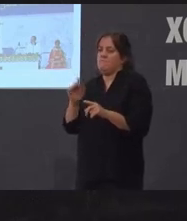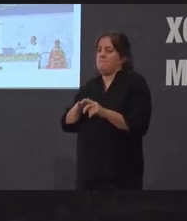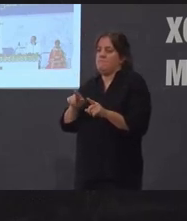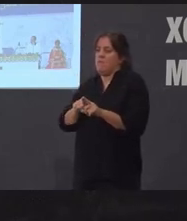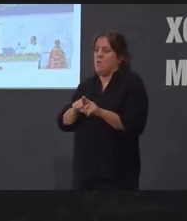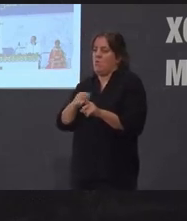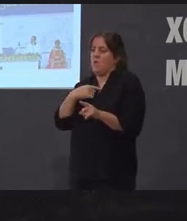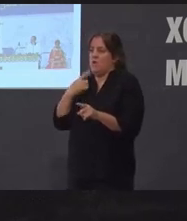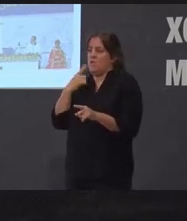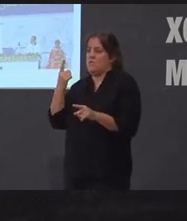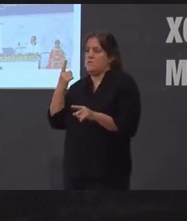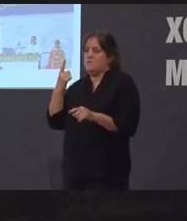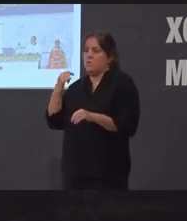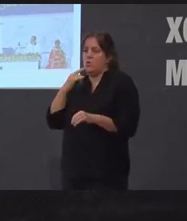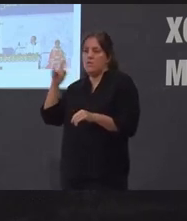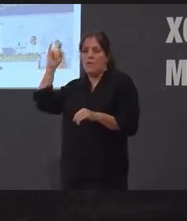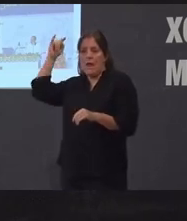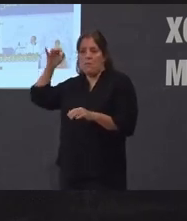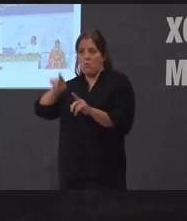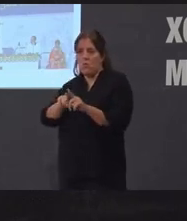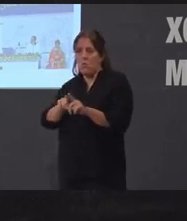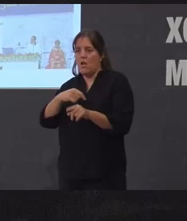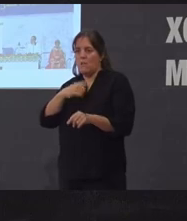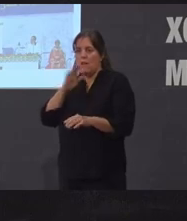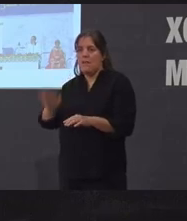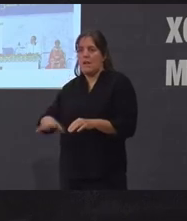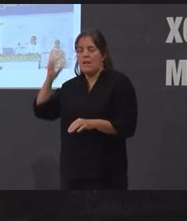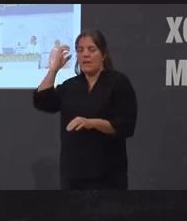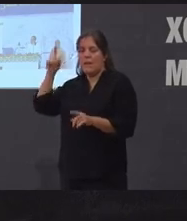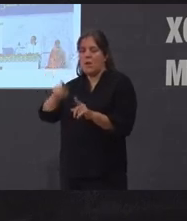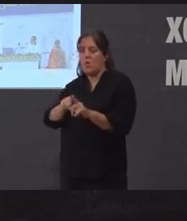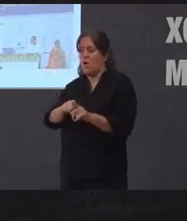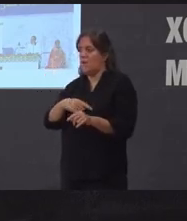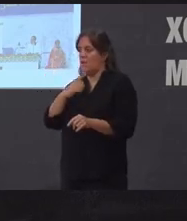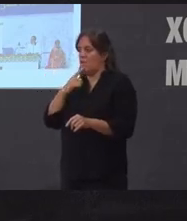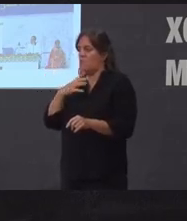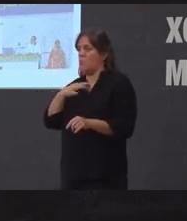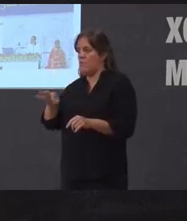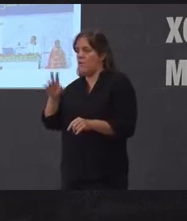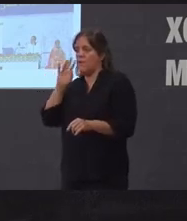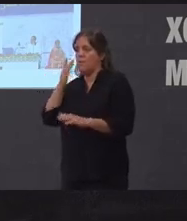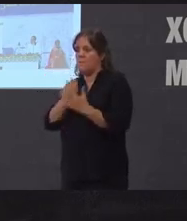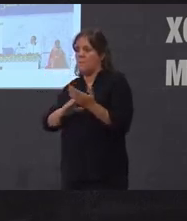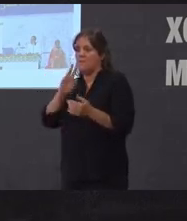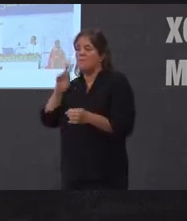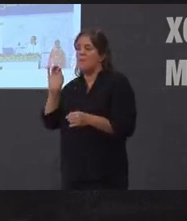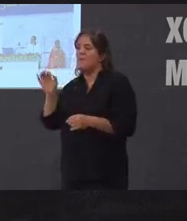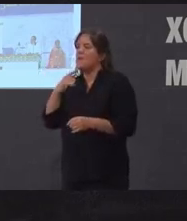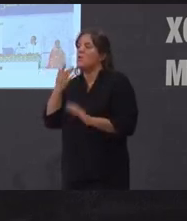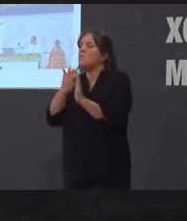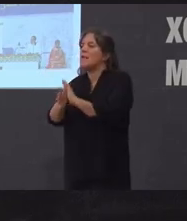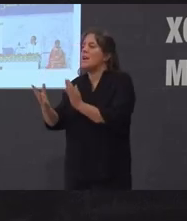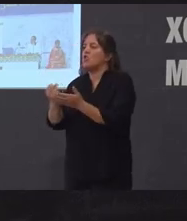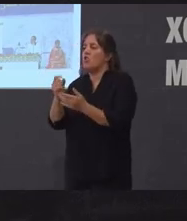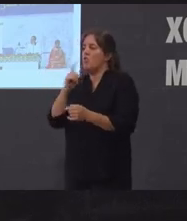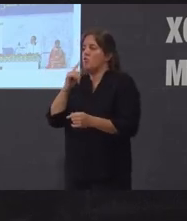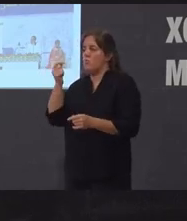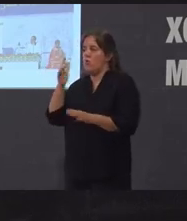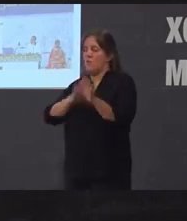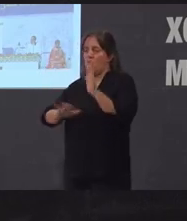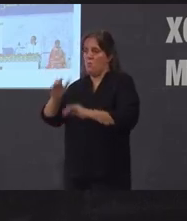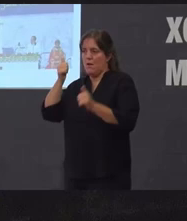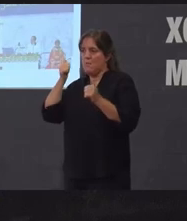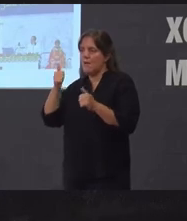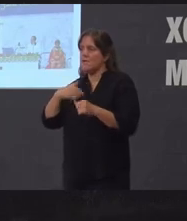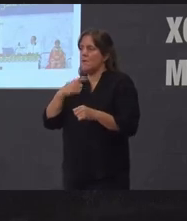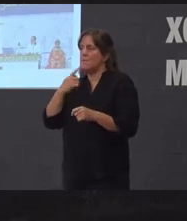Antes vimos unha conferencia anterior, parecía que o rei era o demo, en parte igual o é, pero iso non explica todo, non hai máis cuestións, hai o contexto, etc.